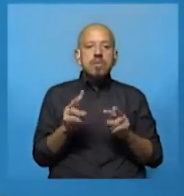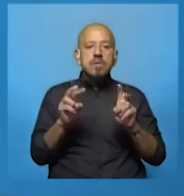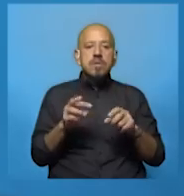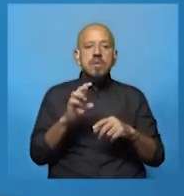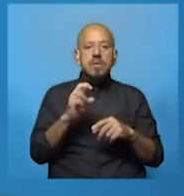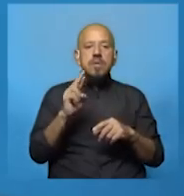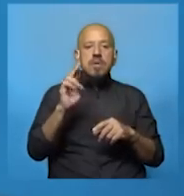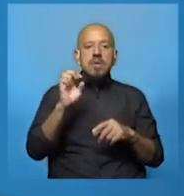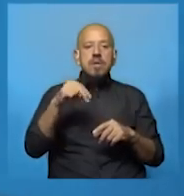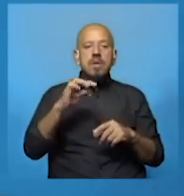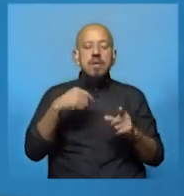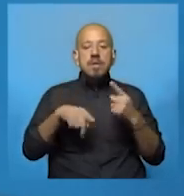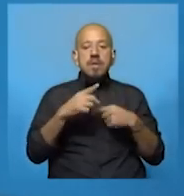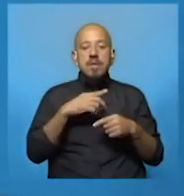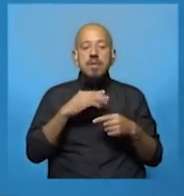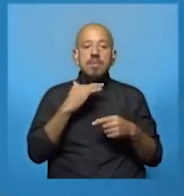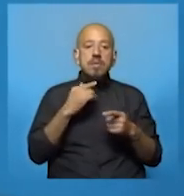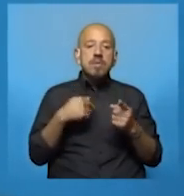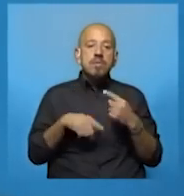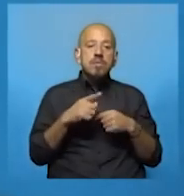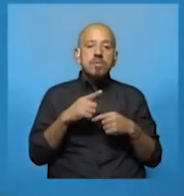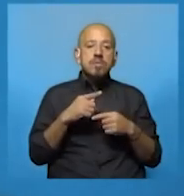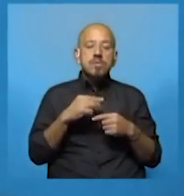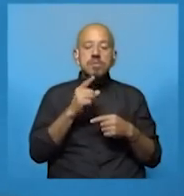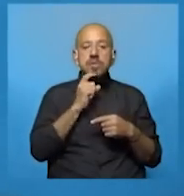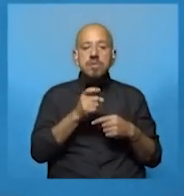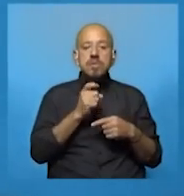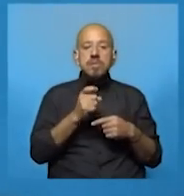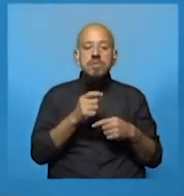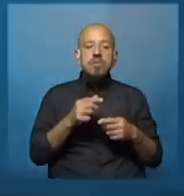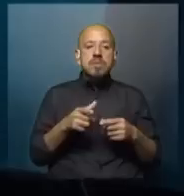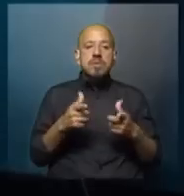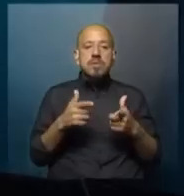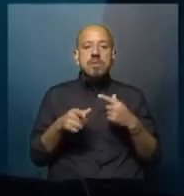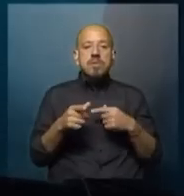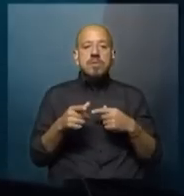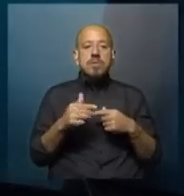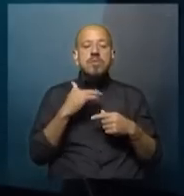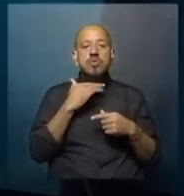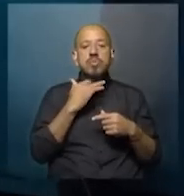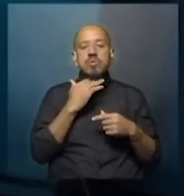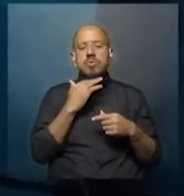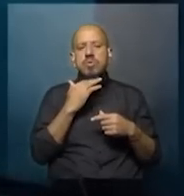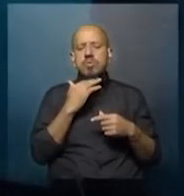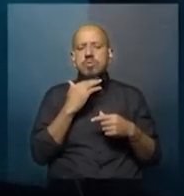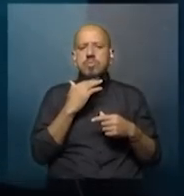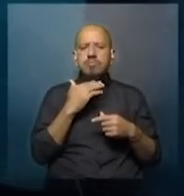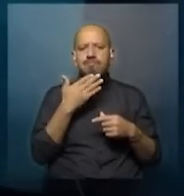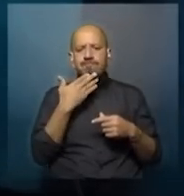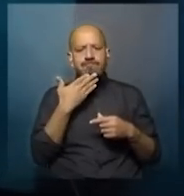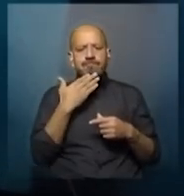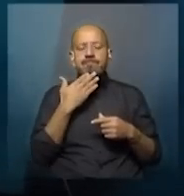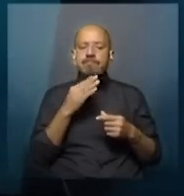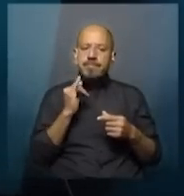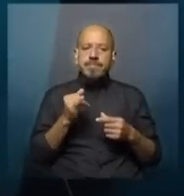el dinero sucio el dinero manchado de sangre y sin embargo hay muy pocos reportes de operaciones para sospechar al menos da